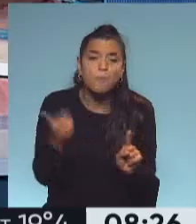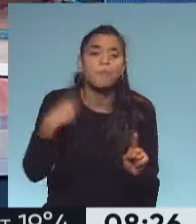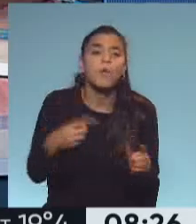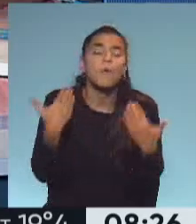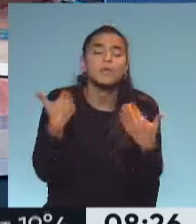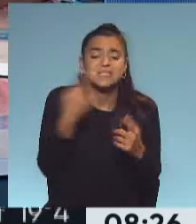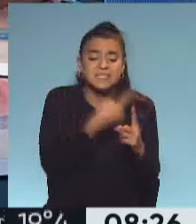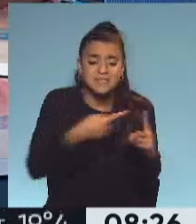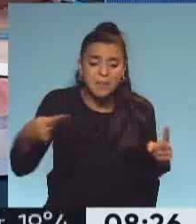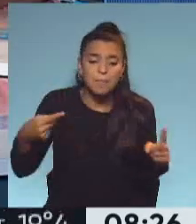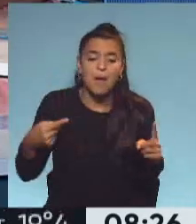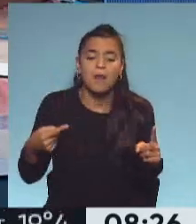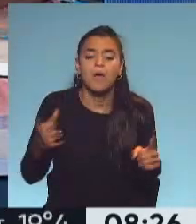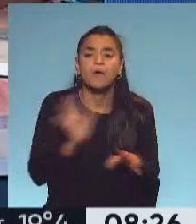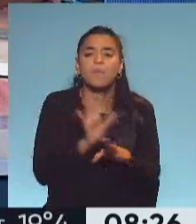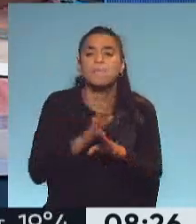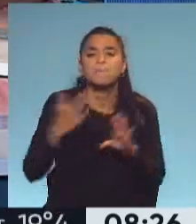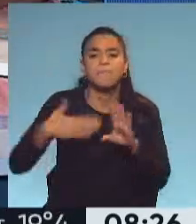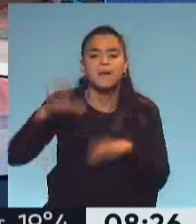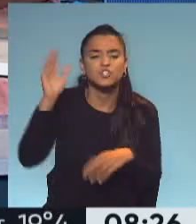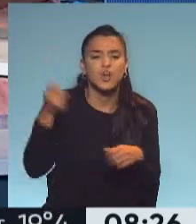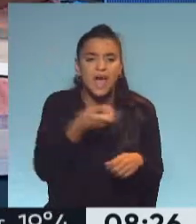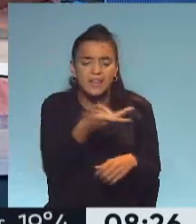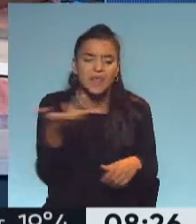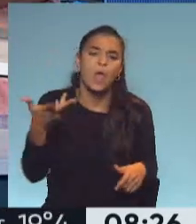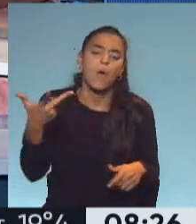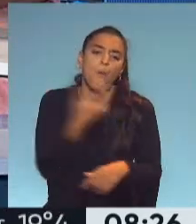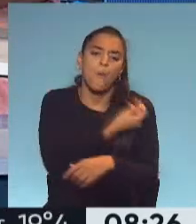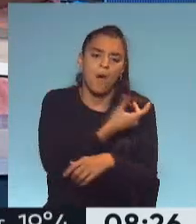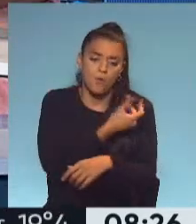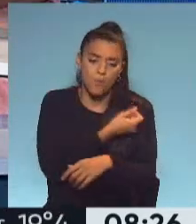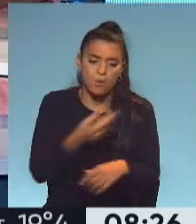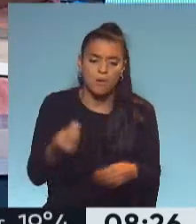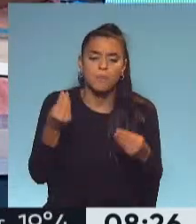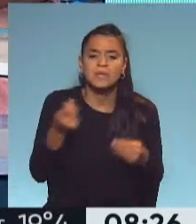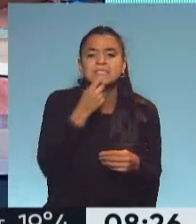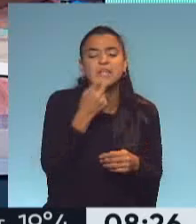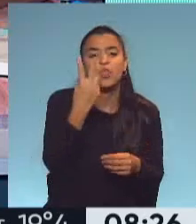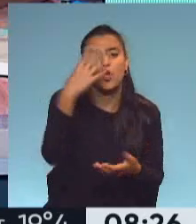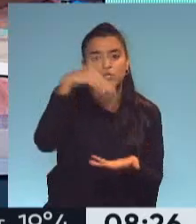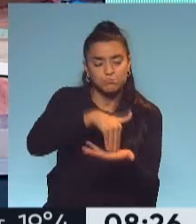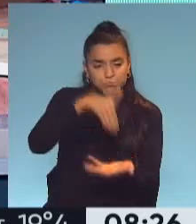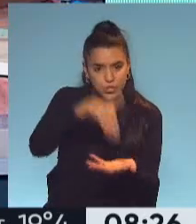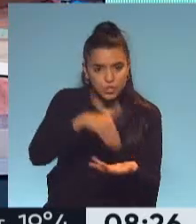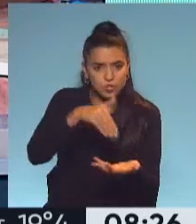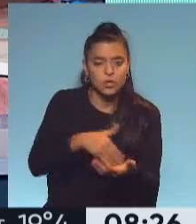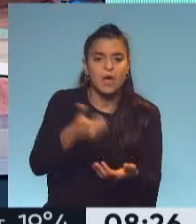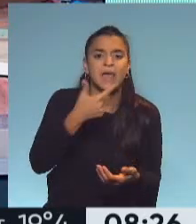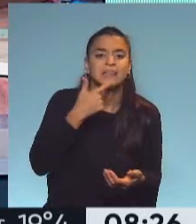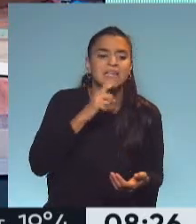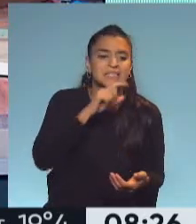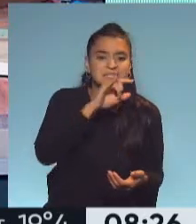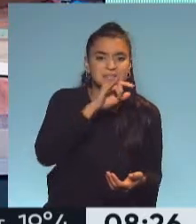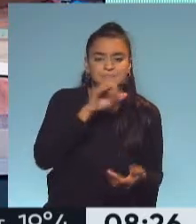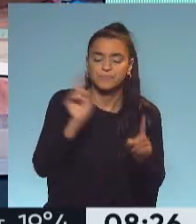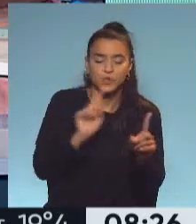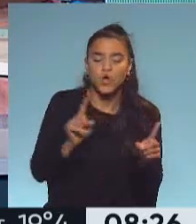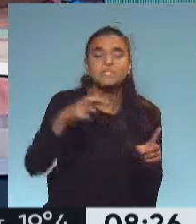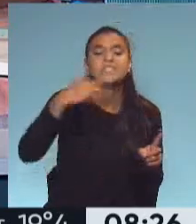y ojalá así sea, con mayor cantidad de vacunas que ingresen a la República Argentina. Porque si llegan las 2 millones de AstraZeneca,